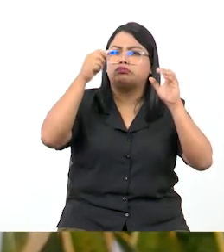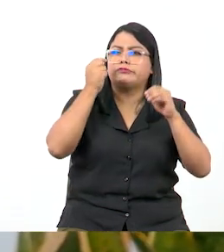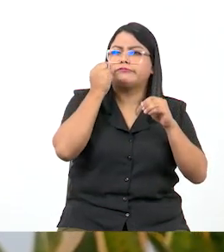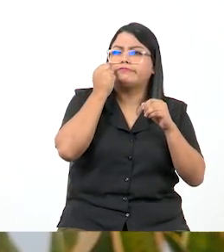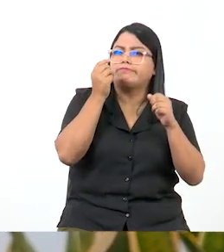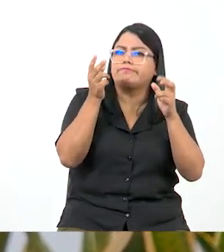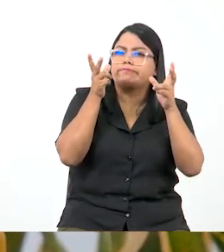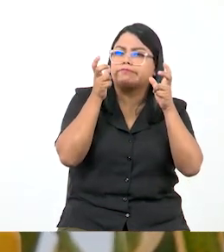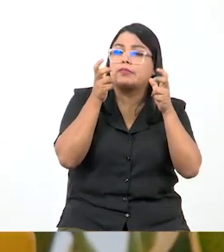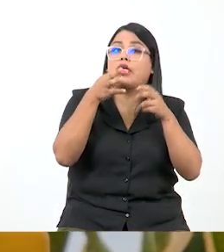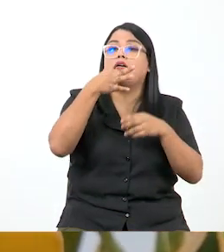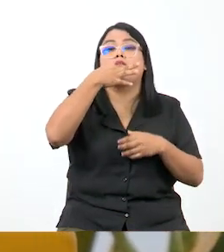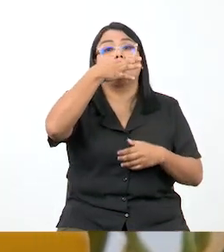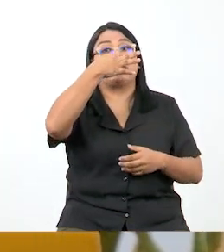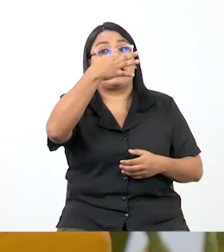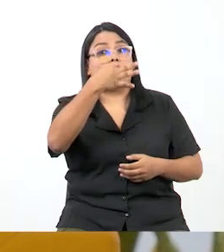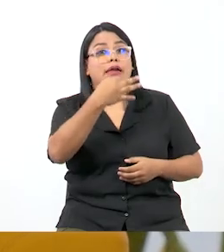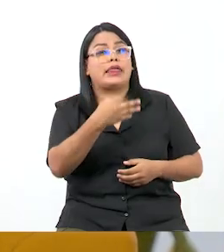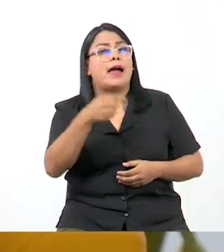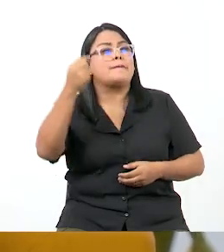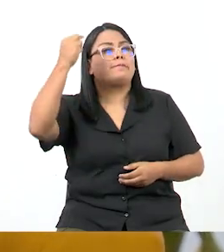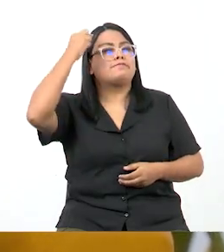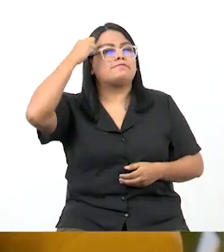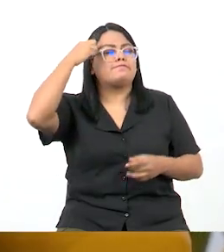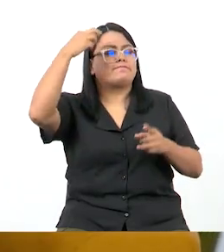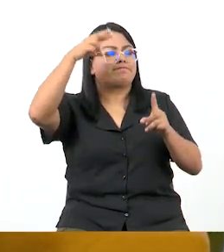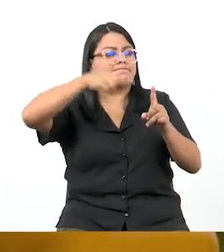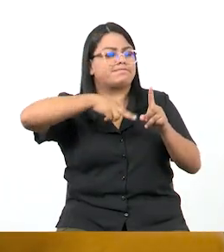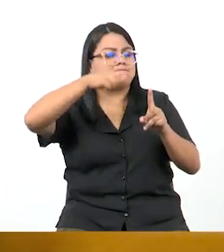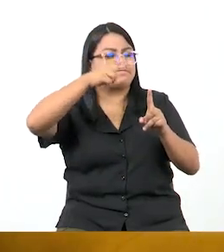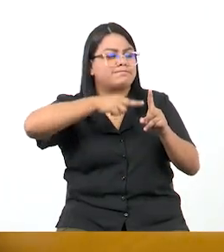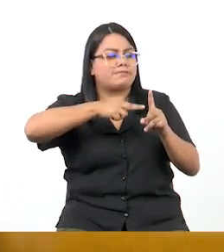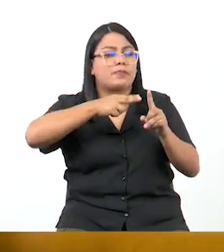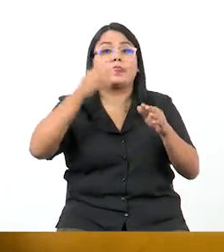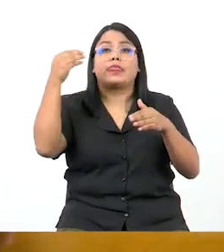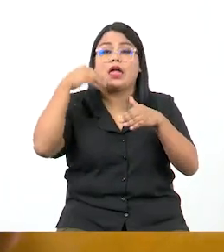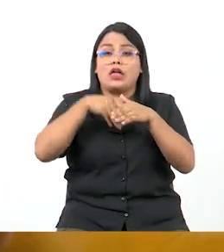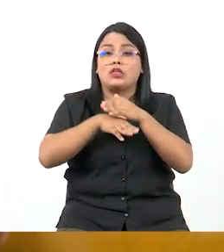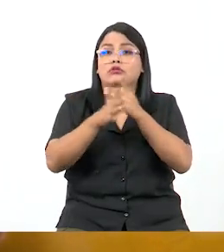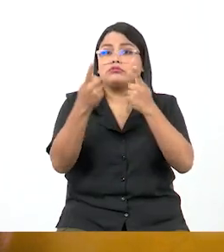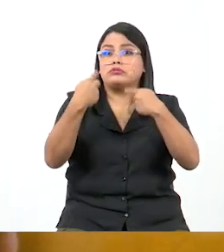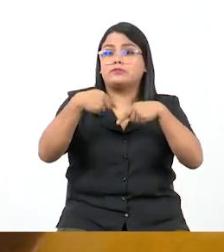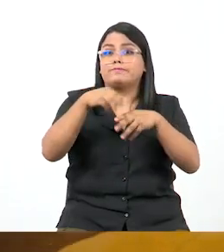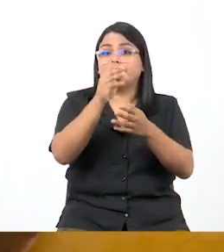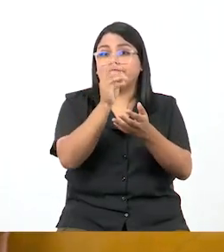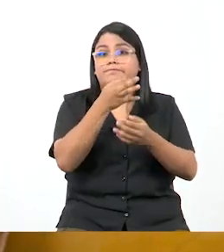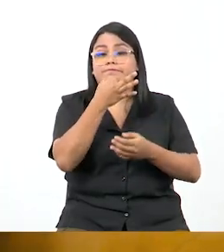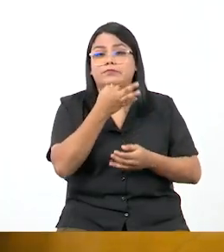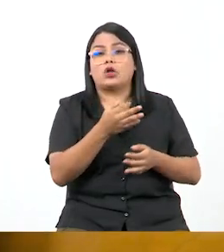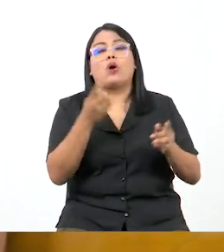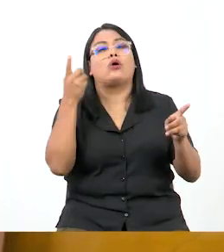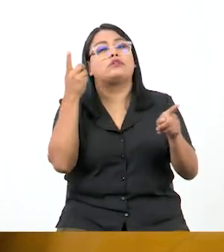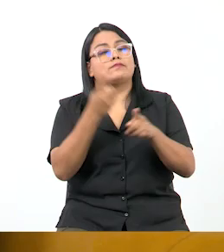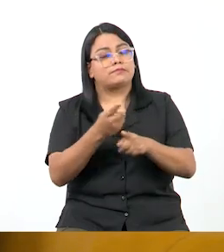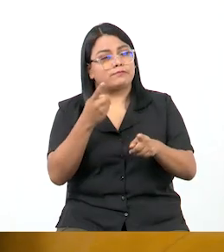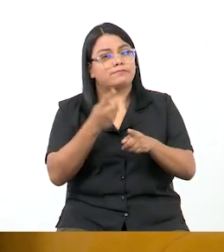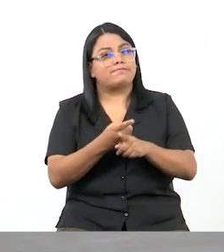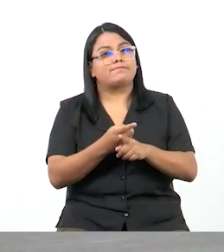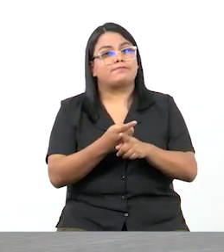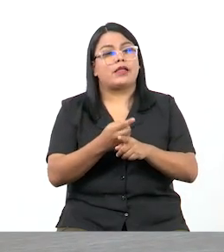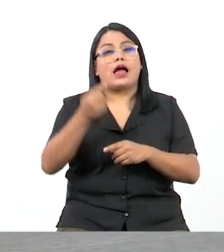Oliver, con el bloque anterior podemos observar claramente cómo el pensamiento crítico forma parte de la secuencia